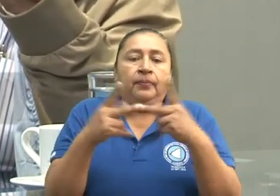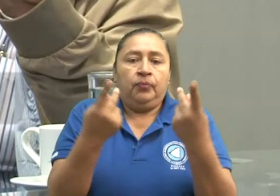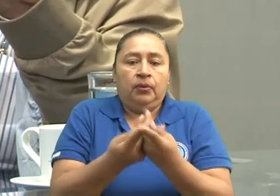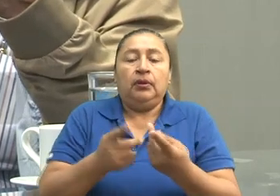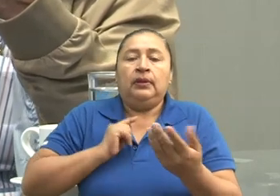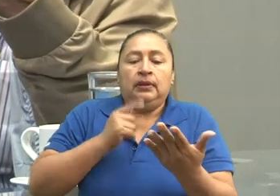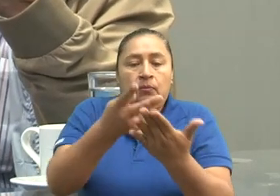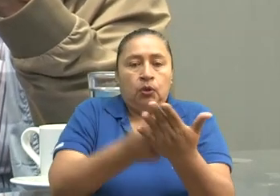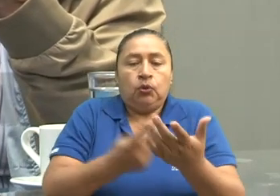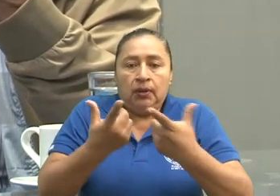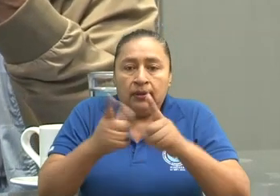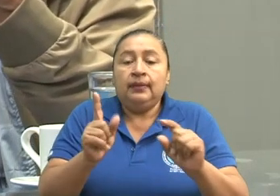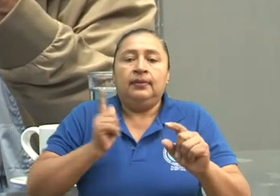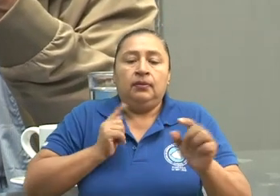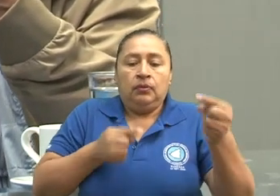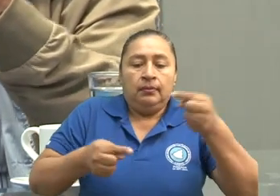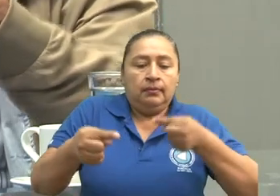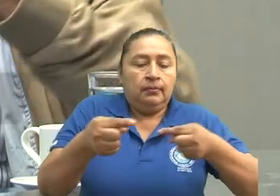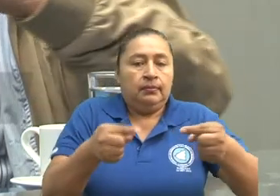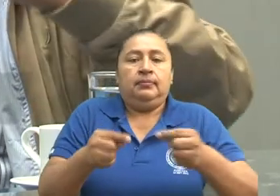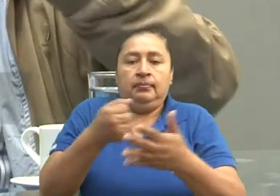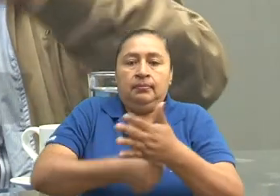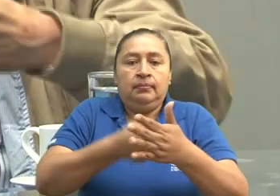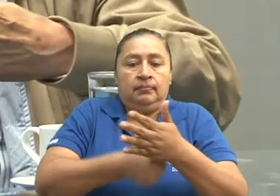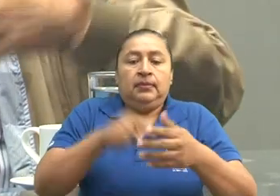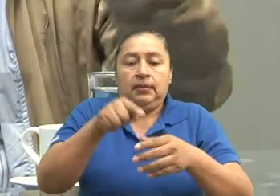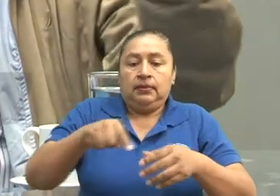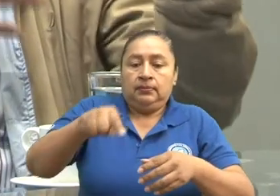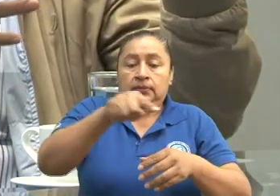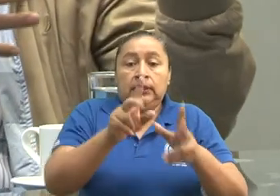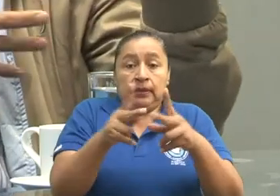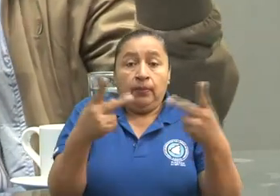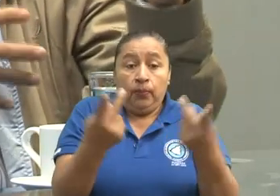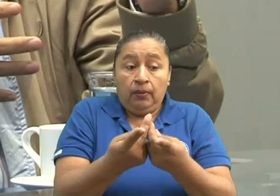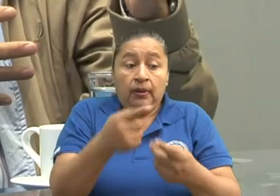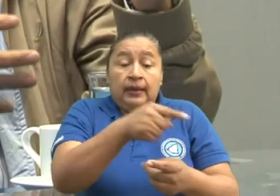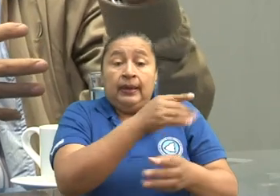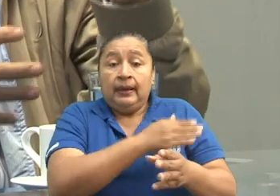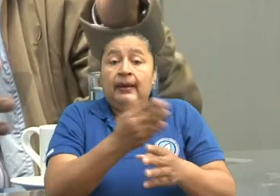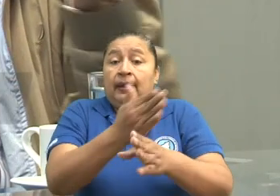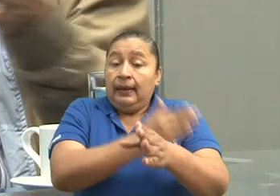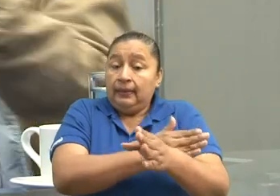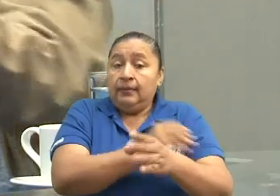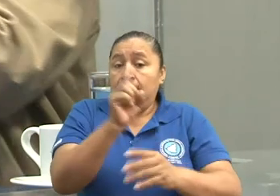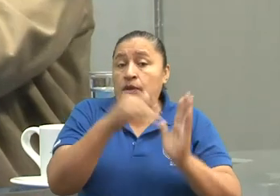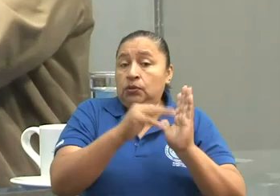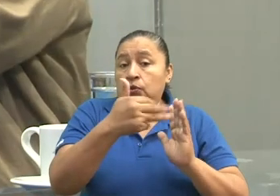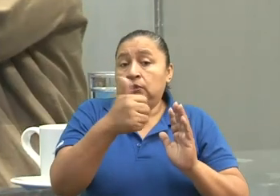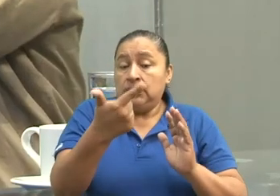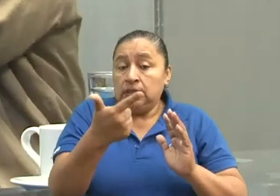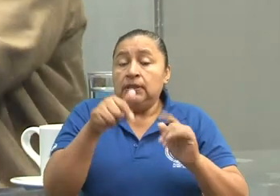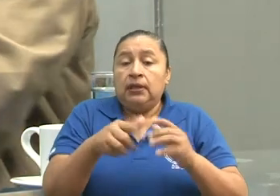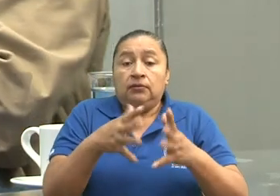proyecto de liberación y tiene una estrategia de lucha, es que el pueblo, ese pueblo que tenía esas ansias en el 67, va